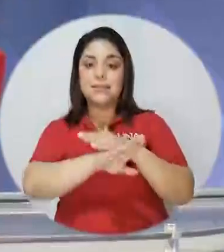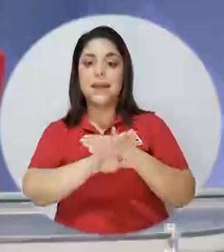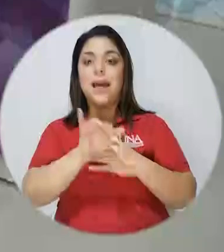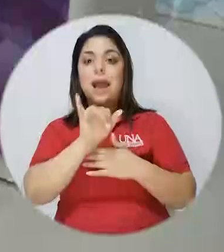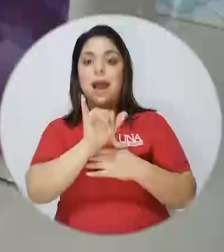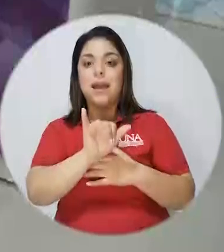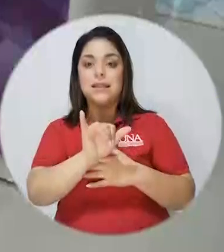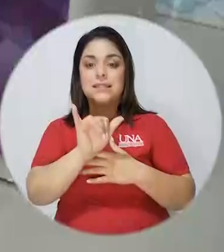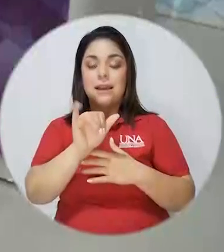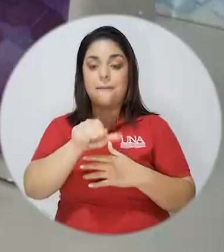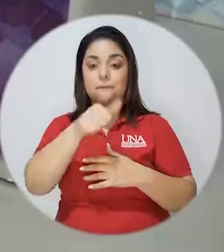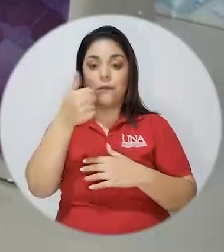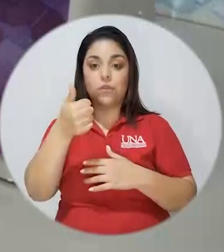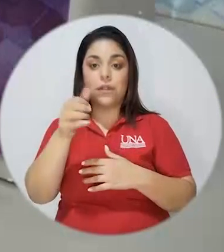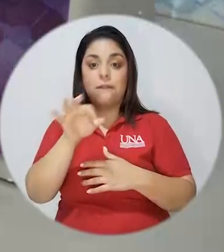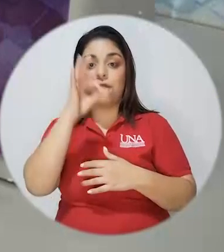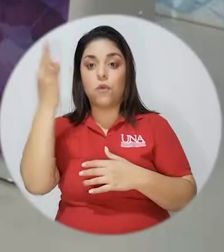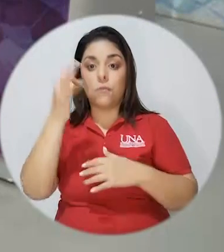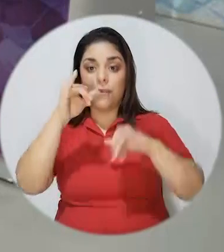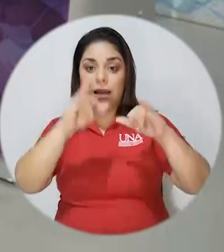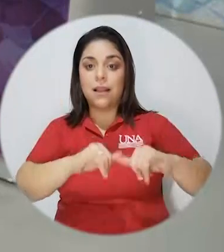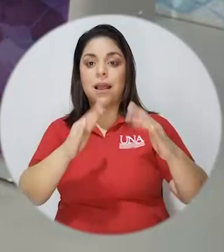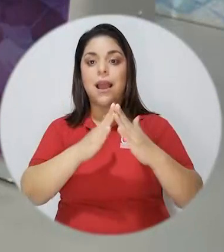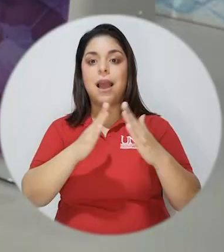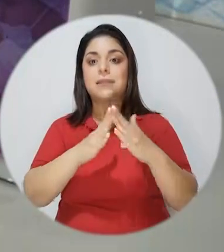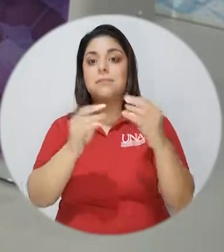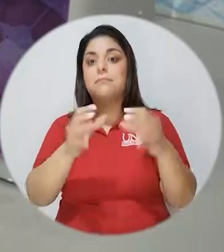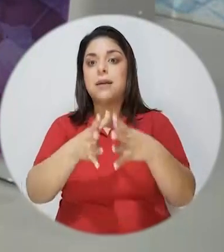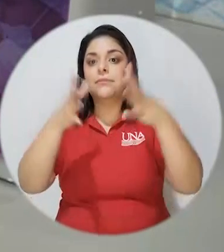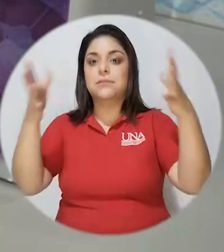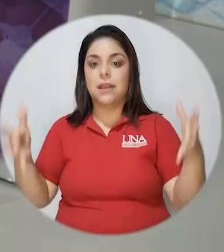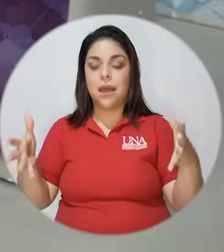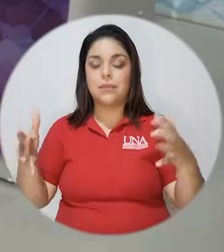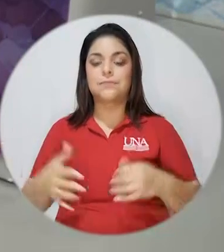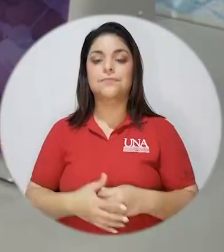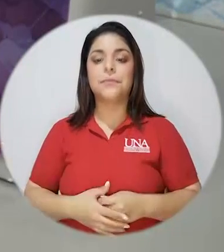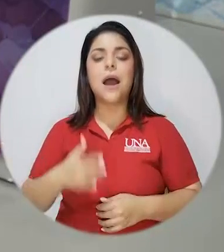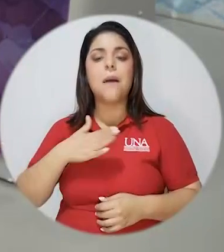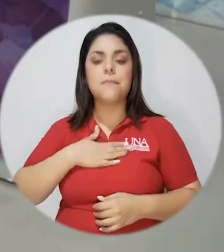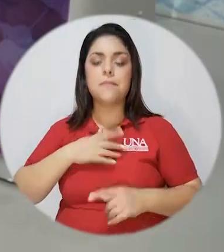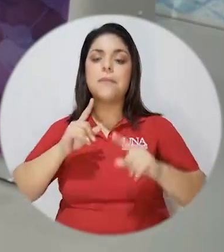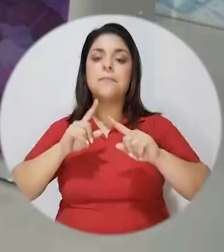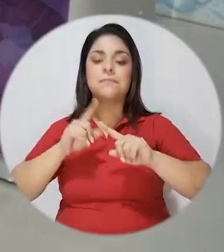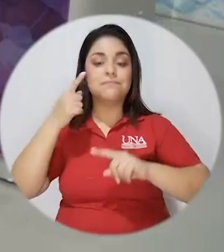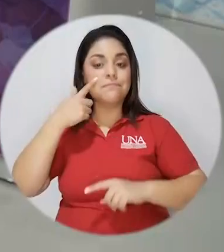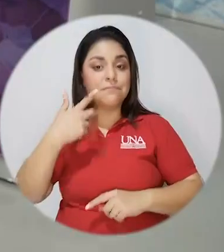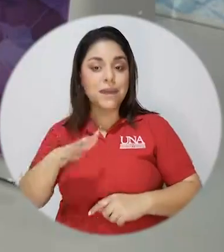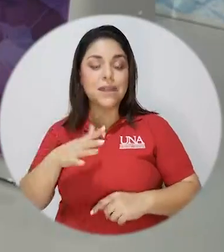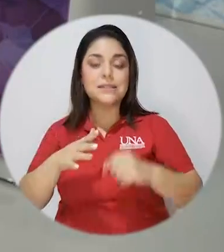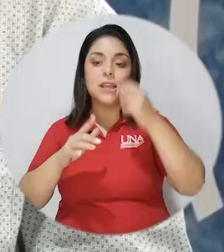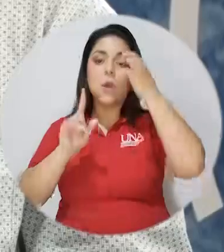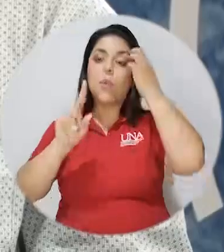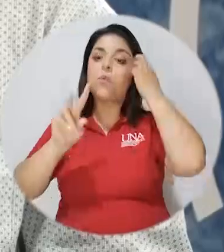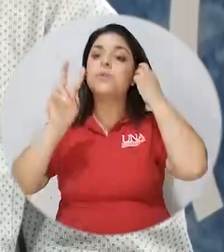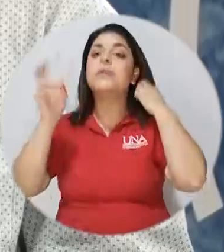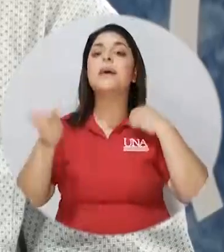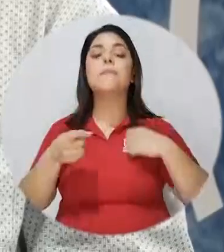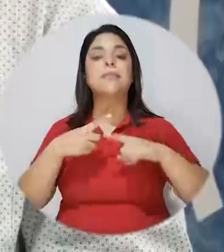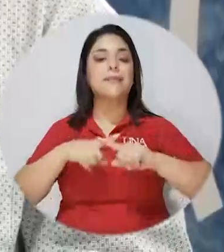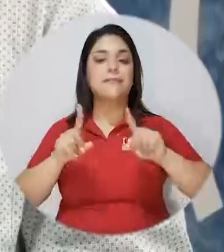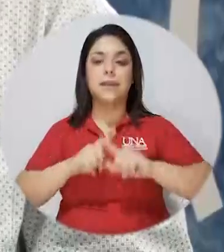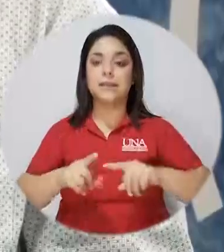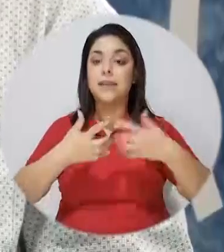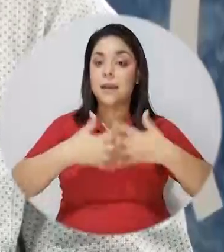más masiva. Sí, efectivamente. A mí me parece que es un tema relativo. Hay empresas, nuevamente públicas y privadas,